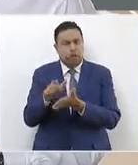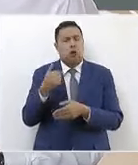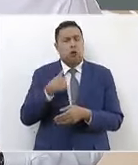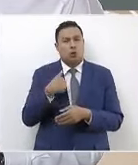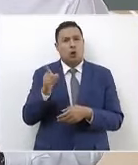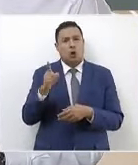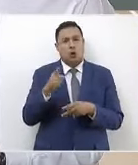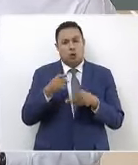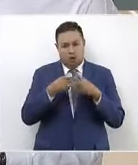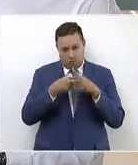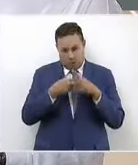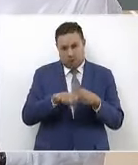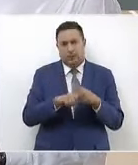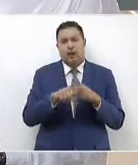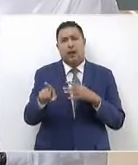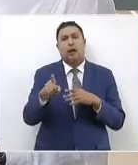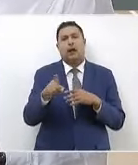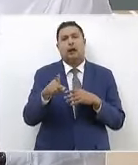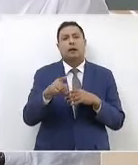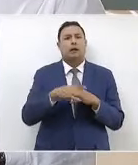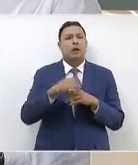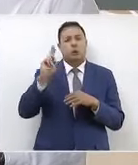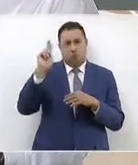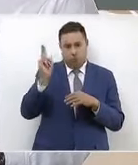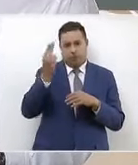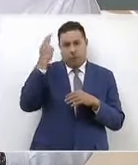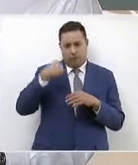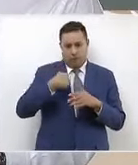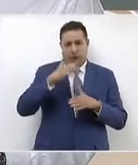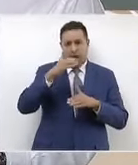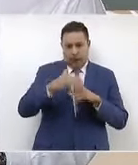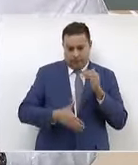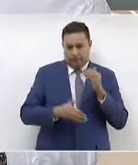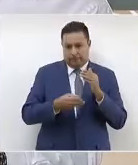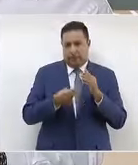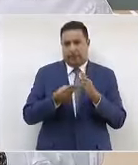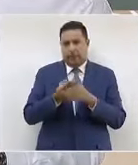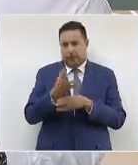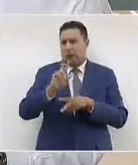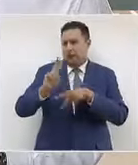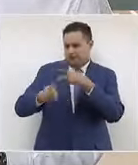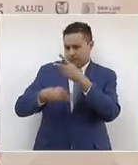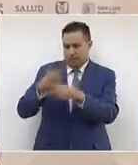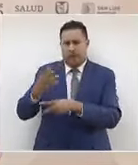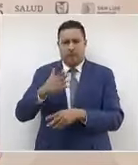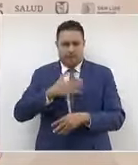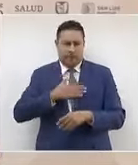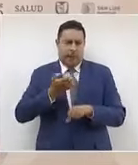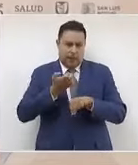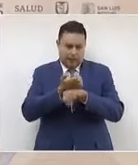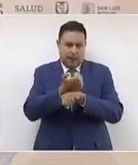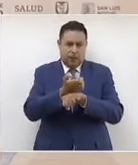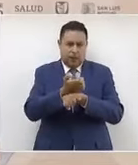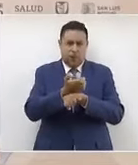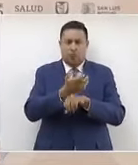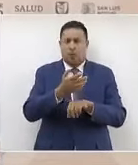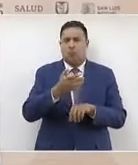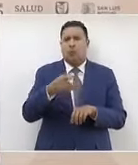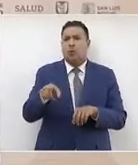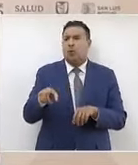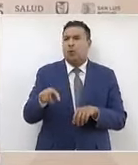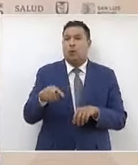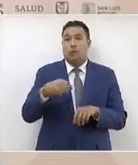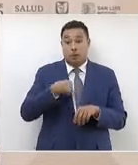de la escuela, de la Facultad de Ciencia Política, me regresé a mi estado natal y mi primer trabajo fue